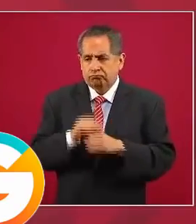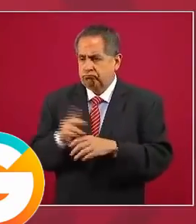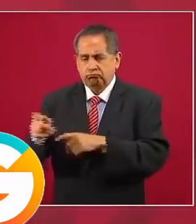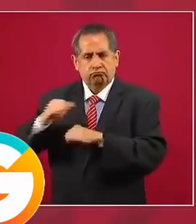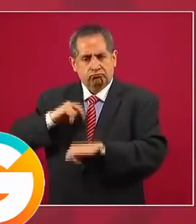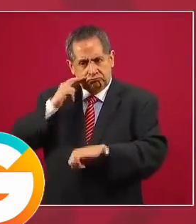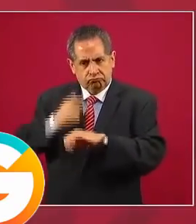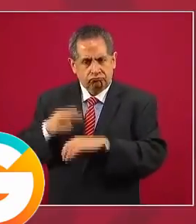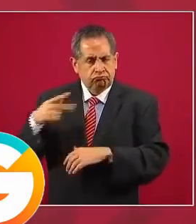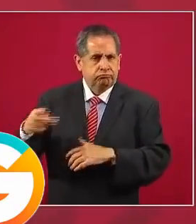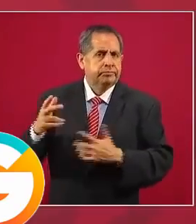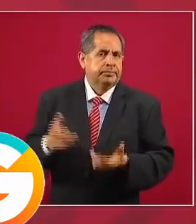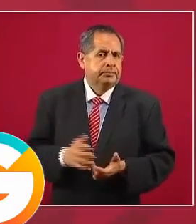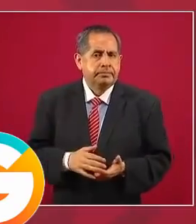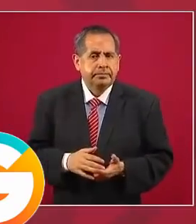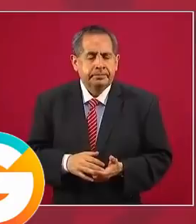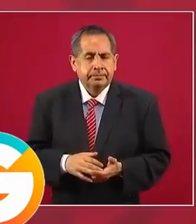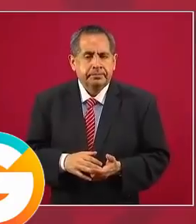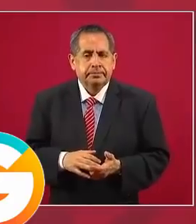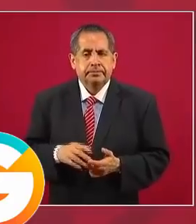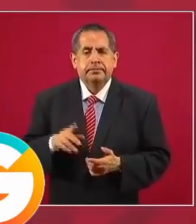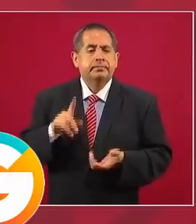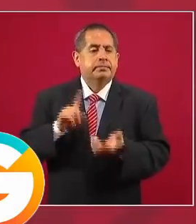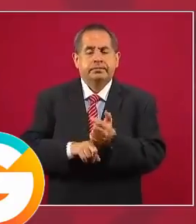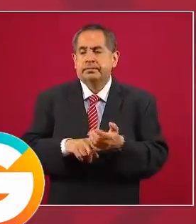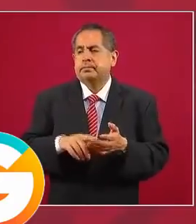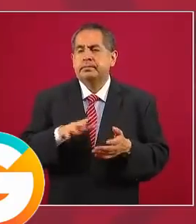decir, en tierra,